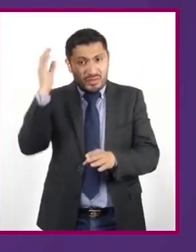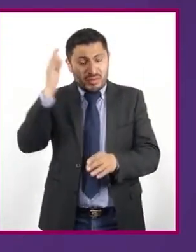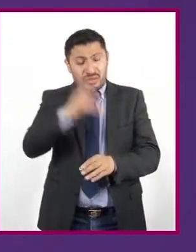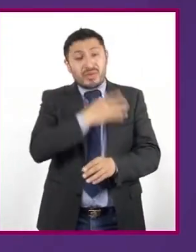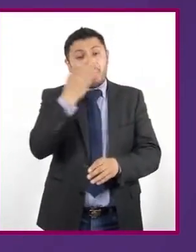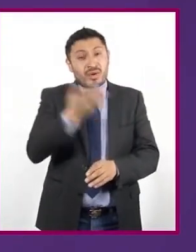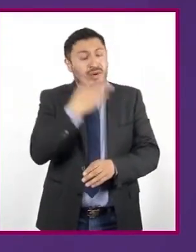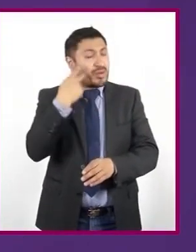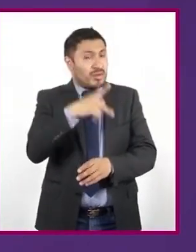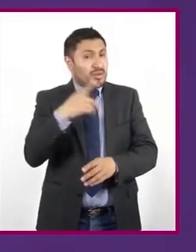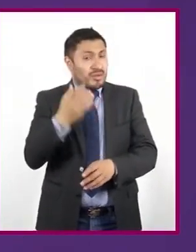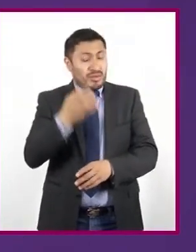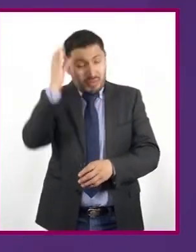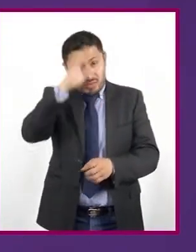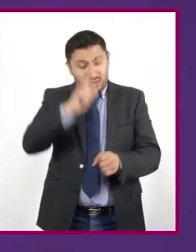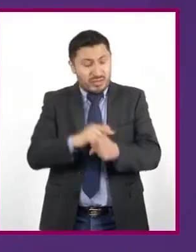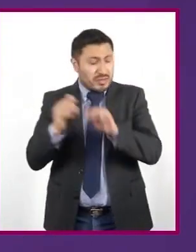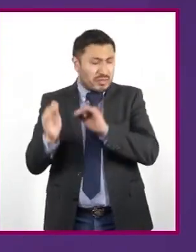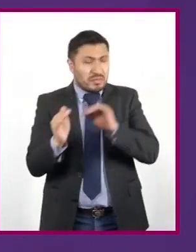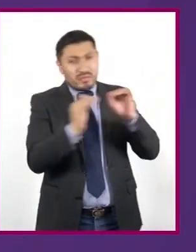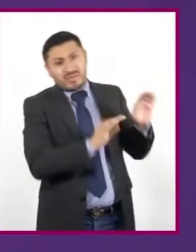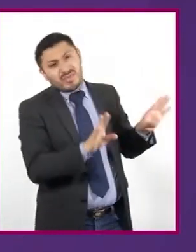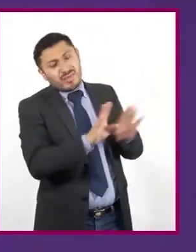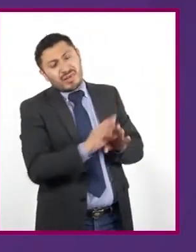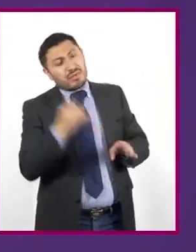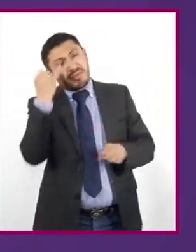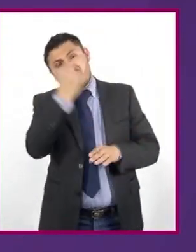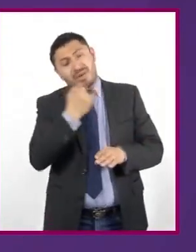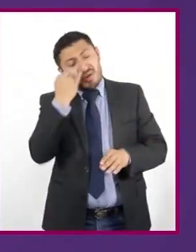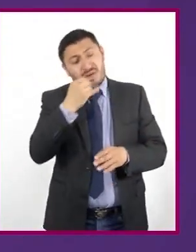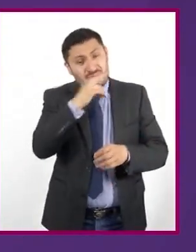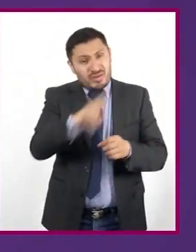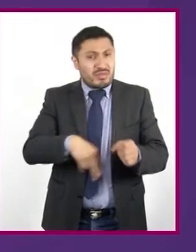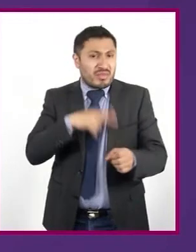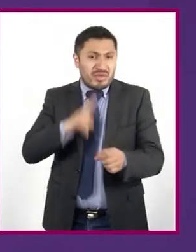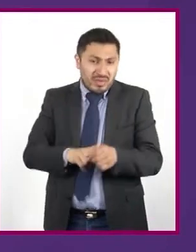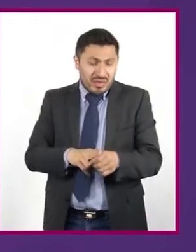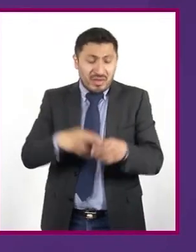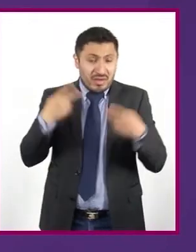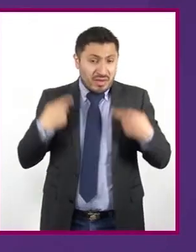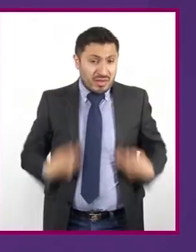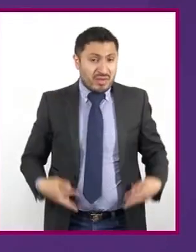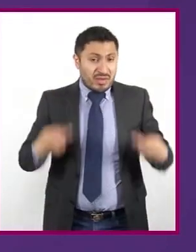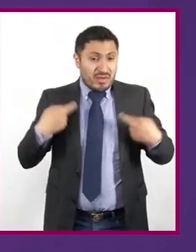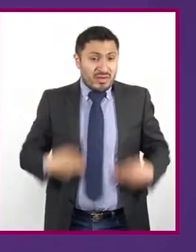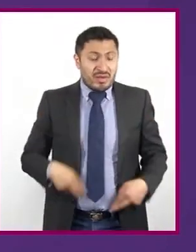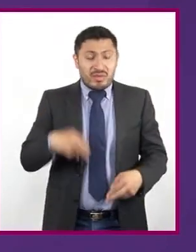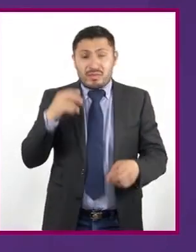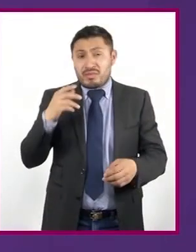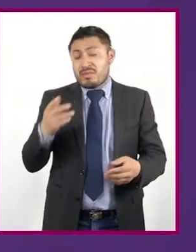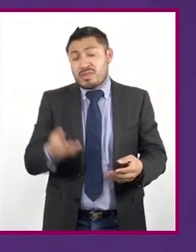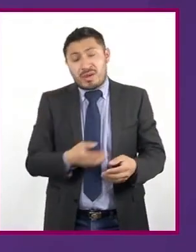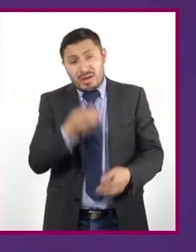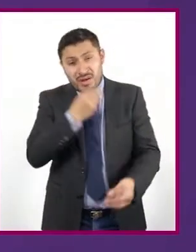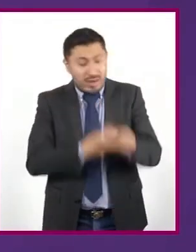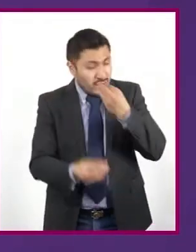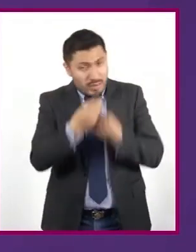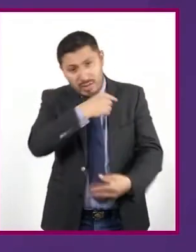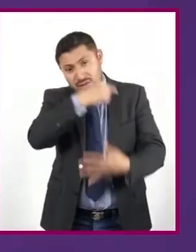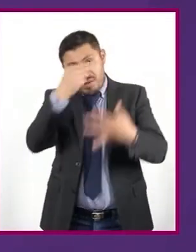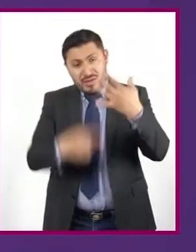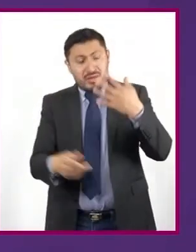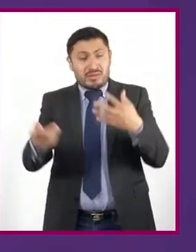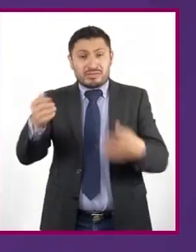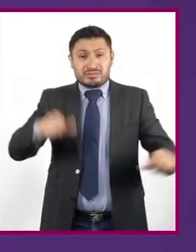propias de su cultura, como son el hablar en su lengua materna, la vestimenta típica, la alimentación y otras